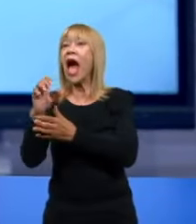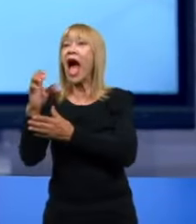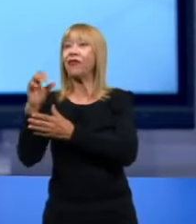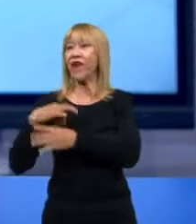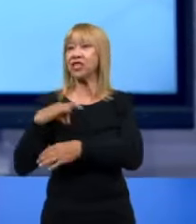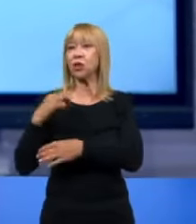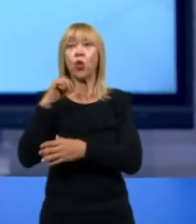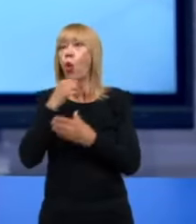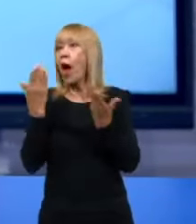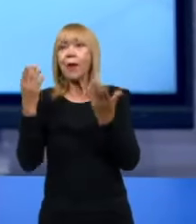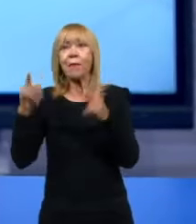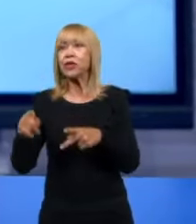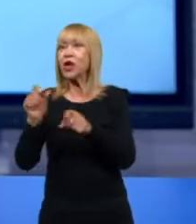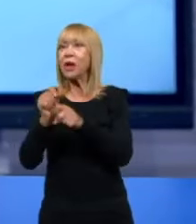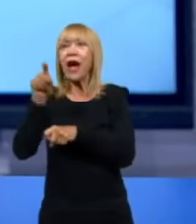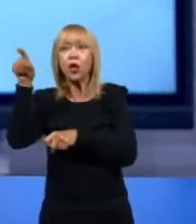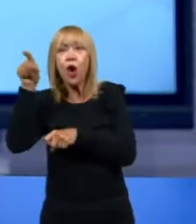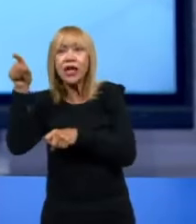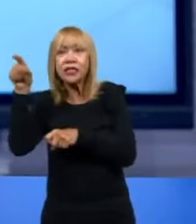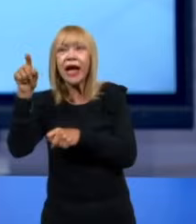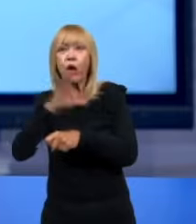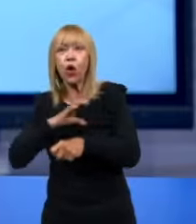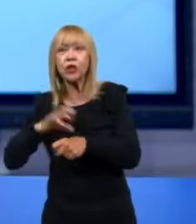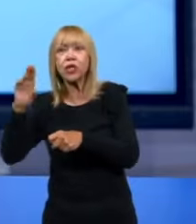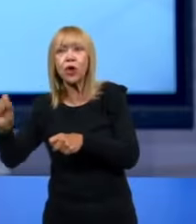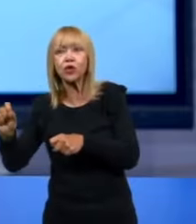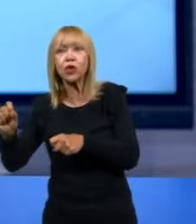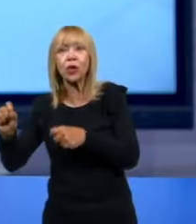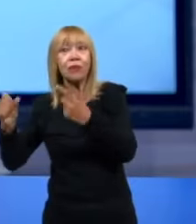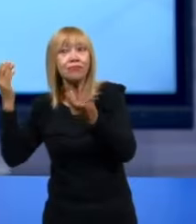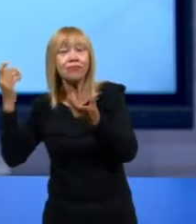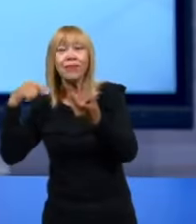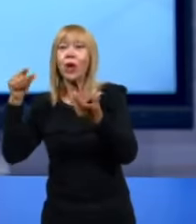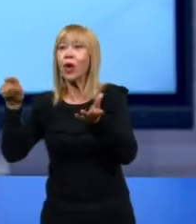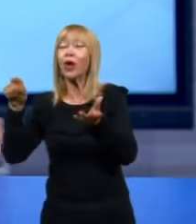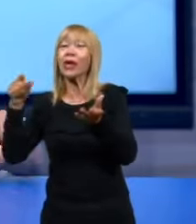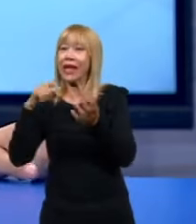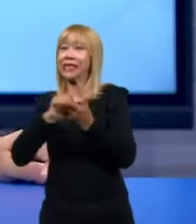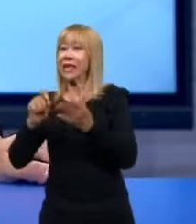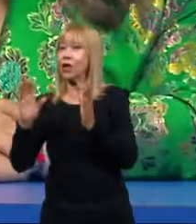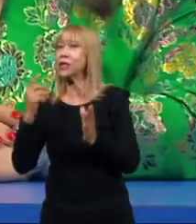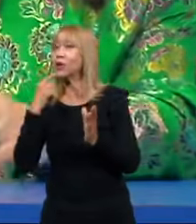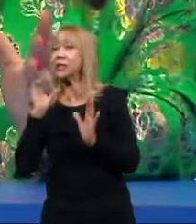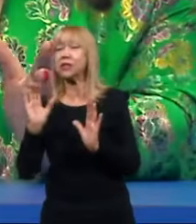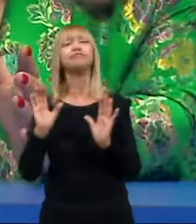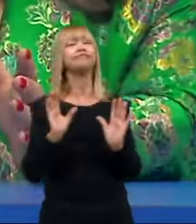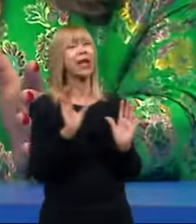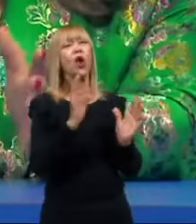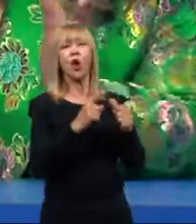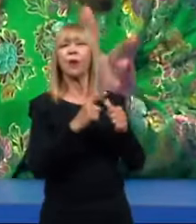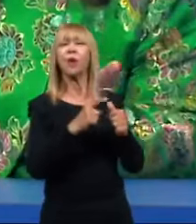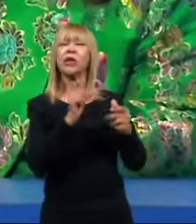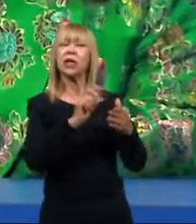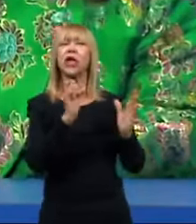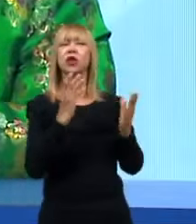había persona que estuviera trabajando por los pasillos del Congreso de los Estados Unidos, de acuerdo a la óptica del señor secretario de Salud. Comisionada. Mira, lo primero, el